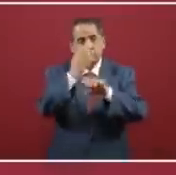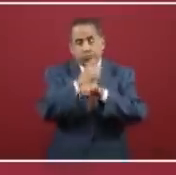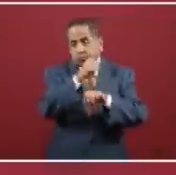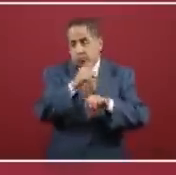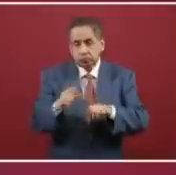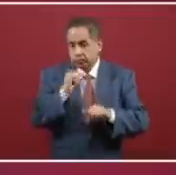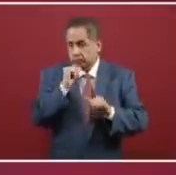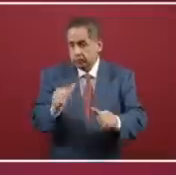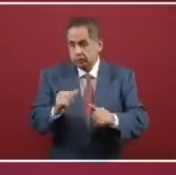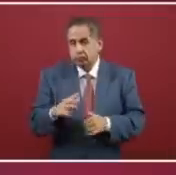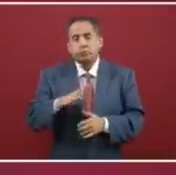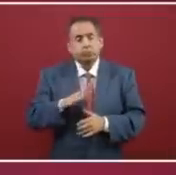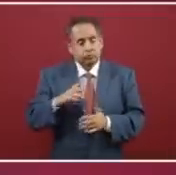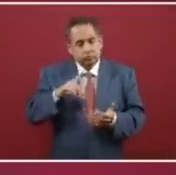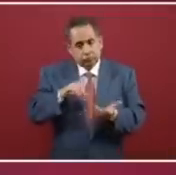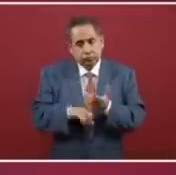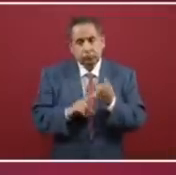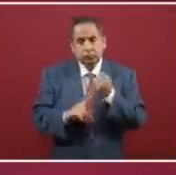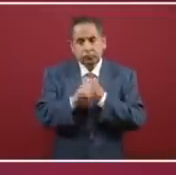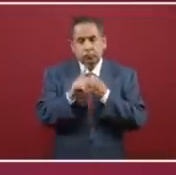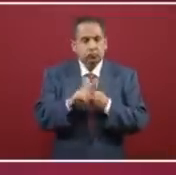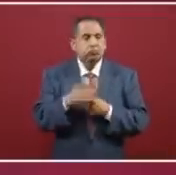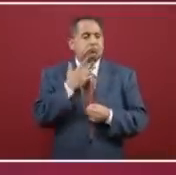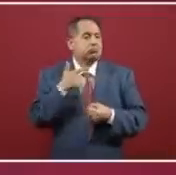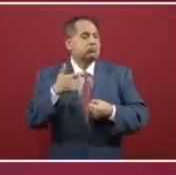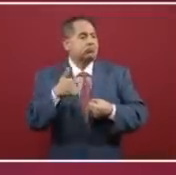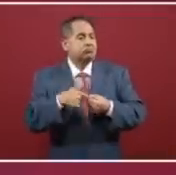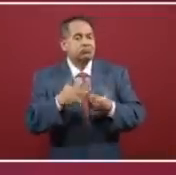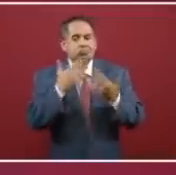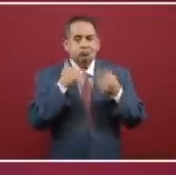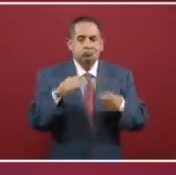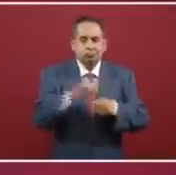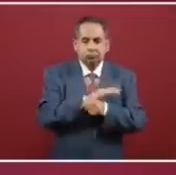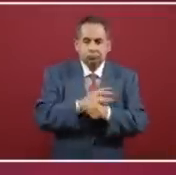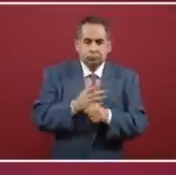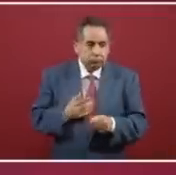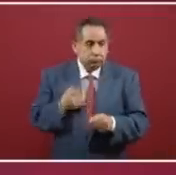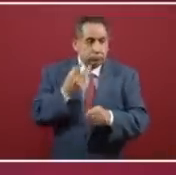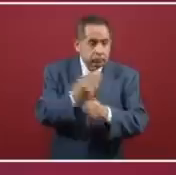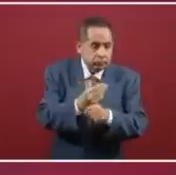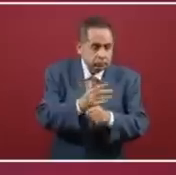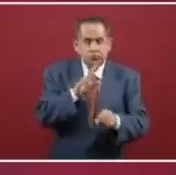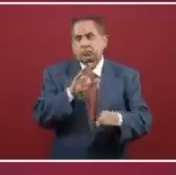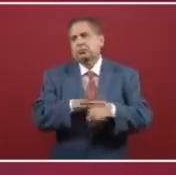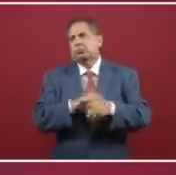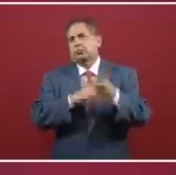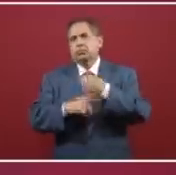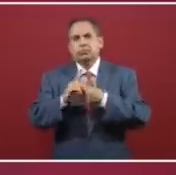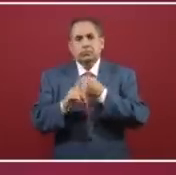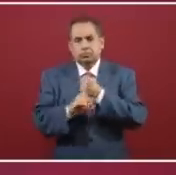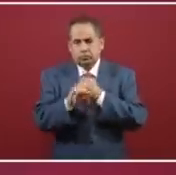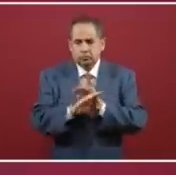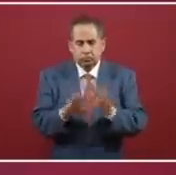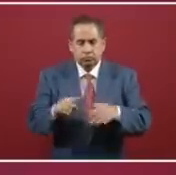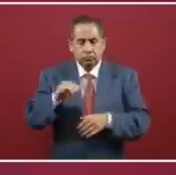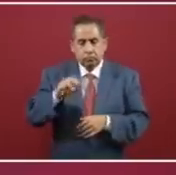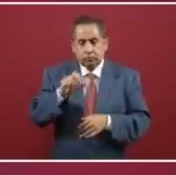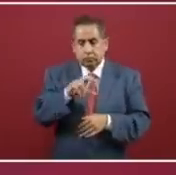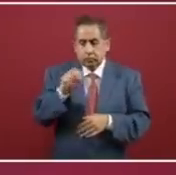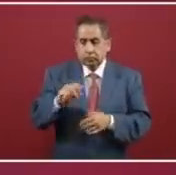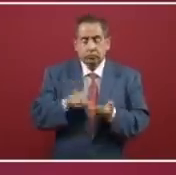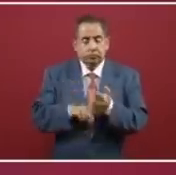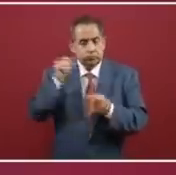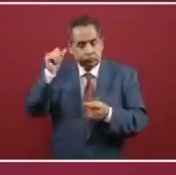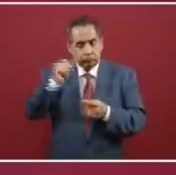donde había problemas de abasto para no contribuir al problema y en marzo y abril